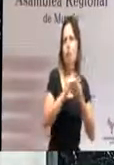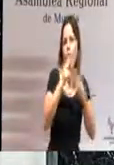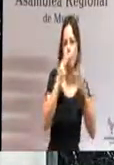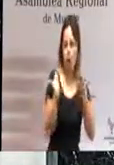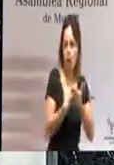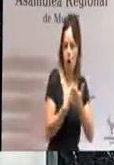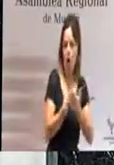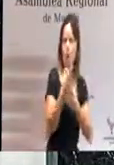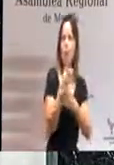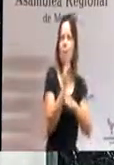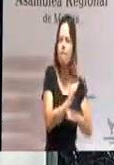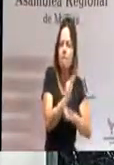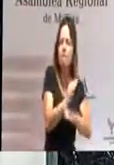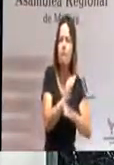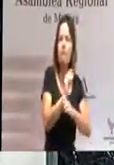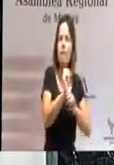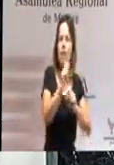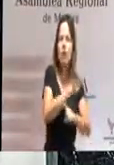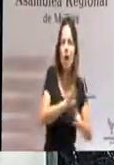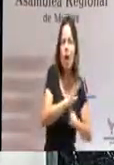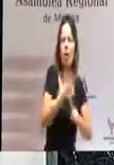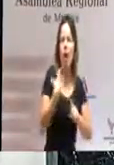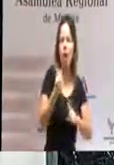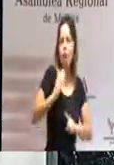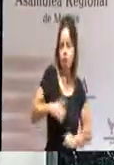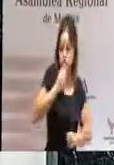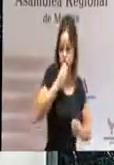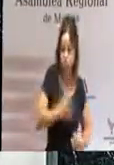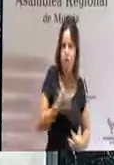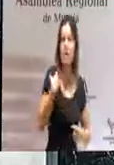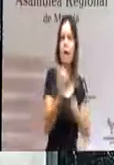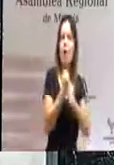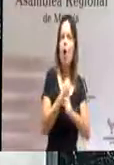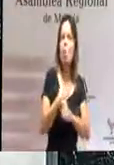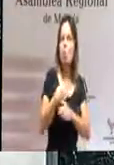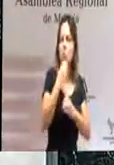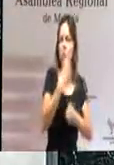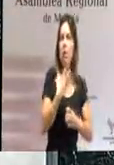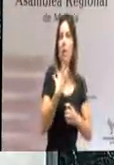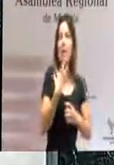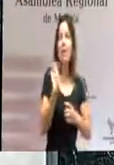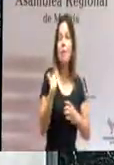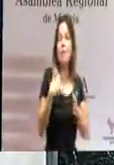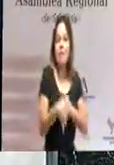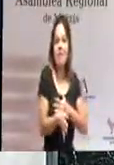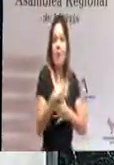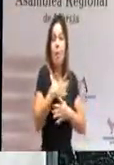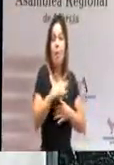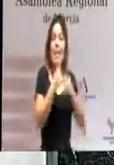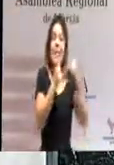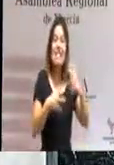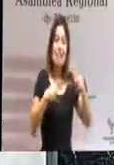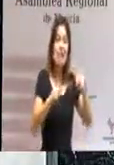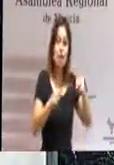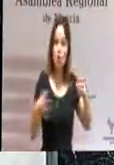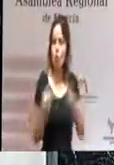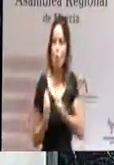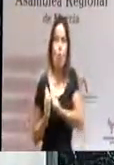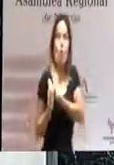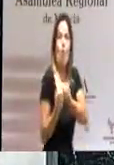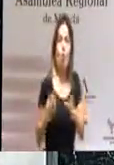cuidado del medio ambiente, los salarios dignos, el trabajo decente. Es decir, podemos salir de la crisis todos